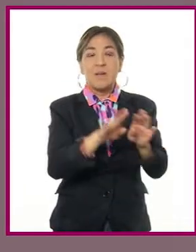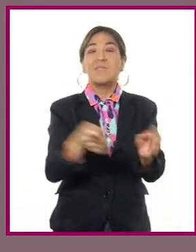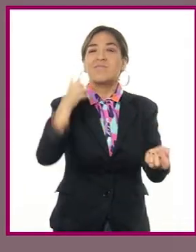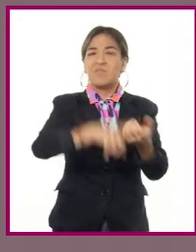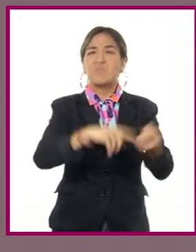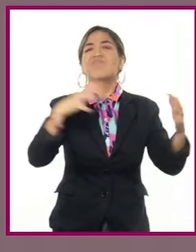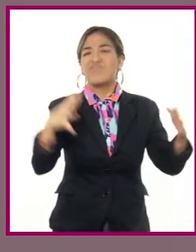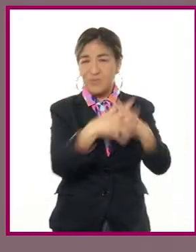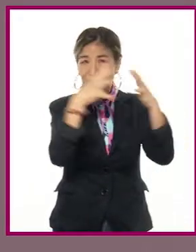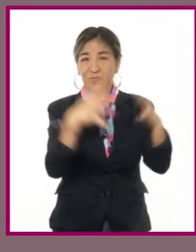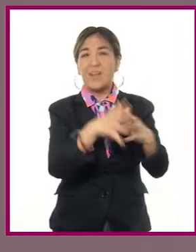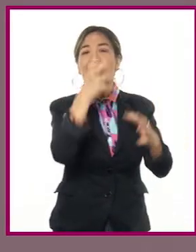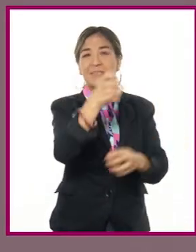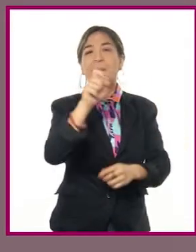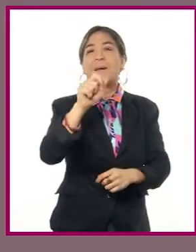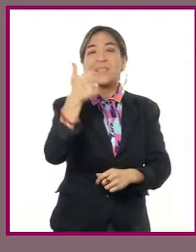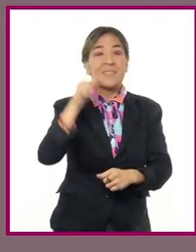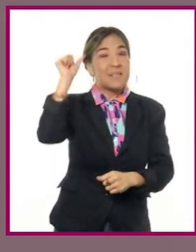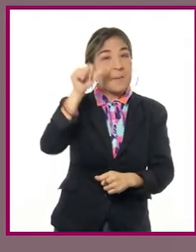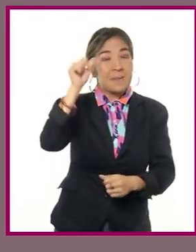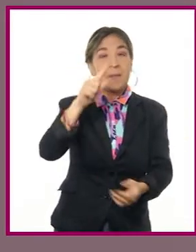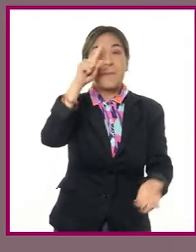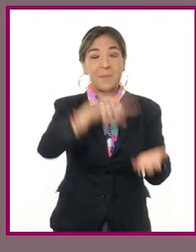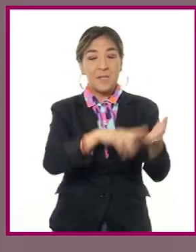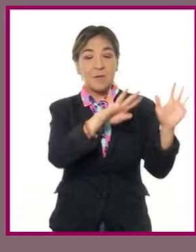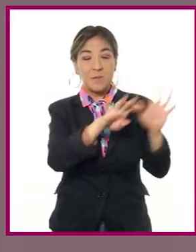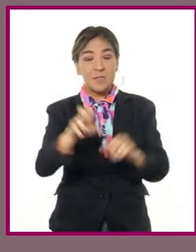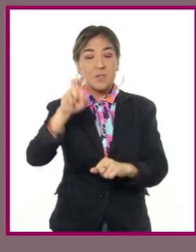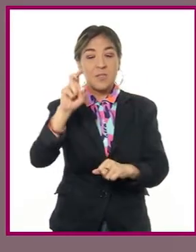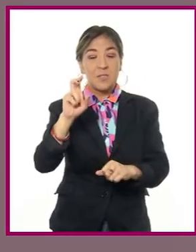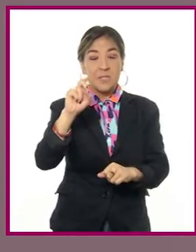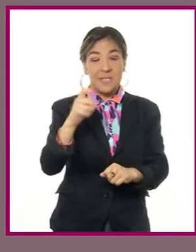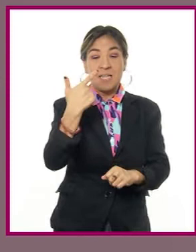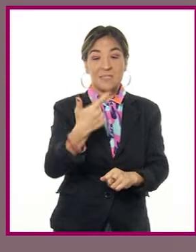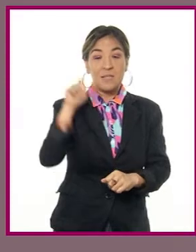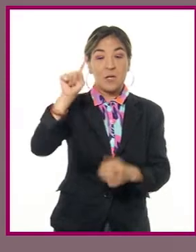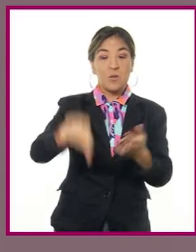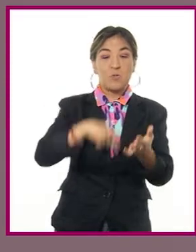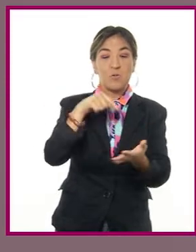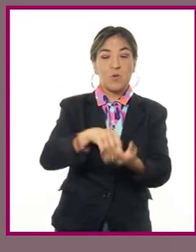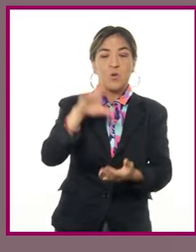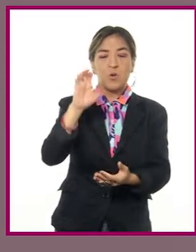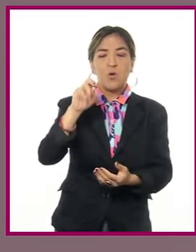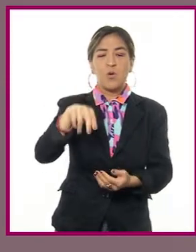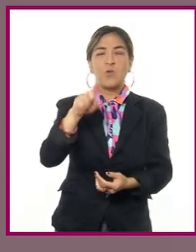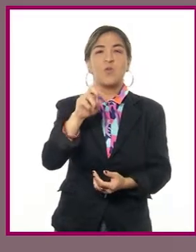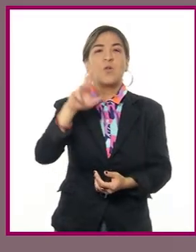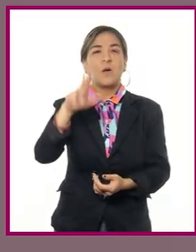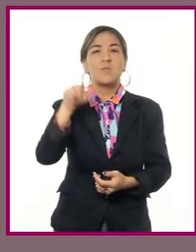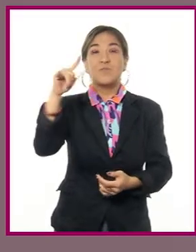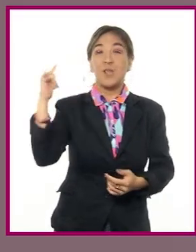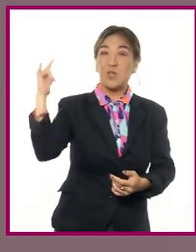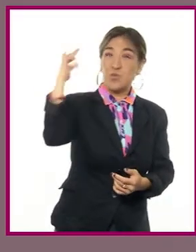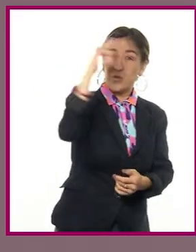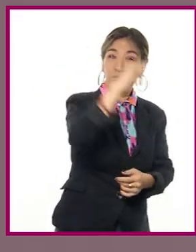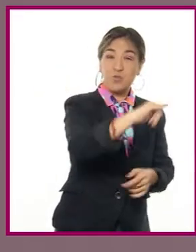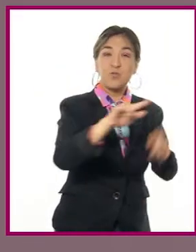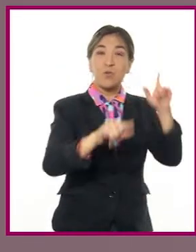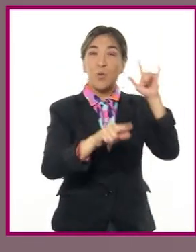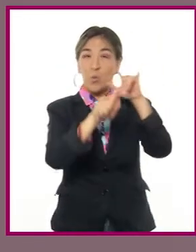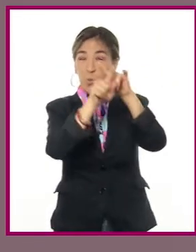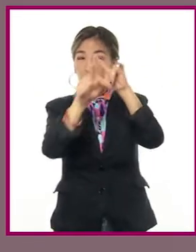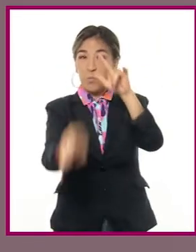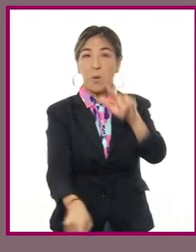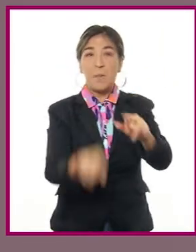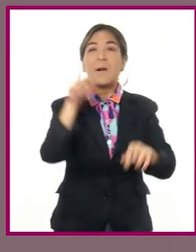cabo el 26 de abril de 1937 por la Legión Cóndor de la aviación nazi en contra de la Villa